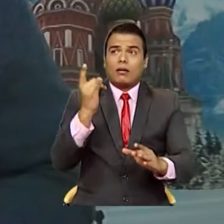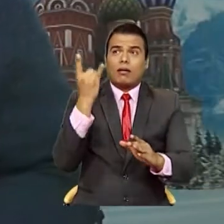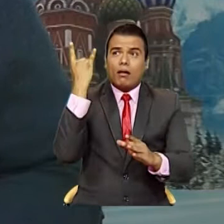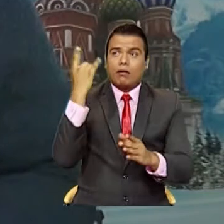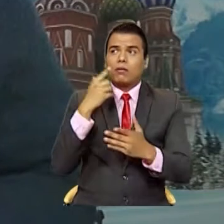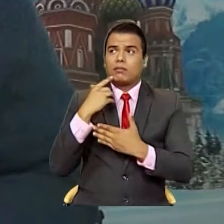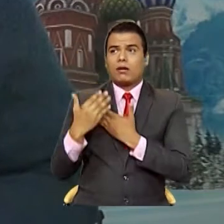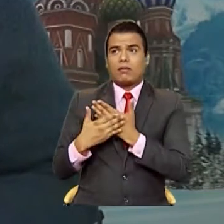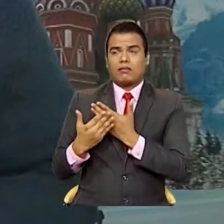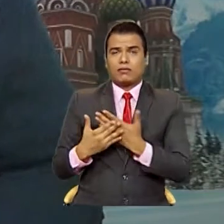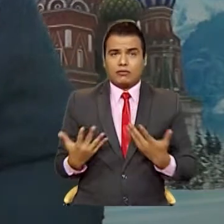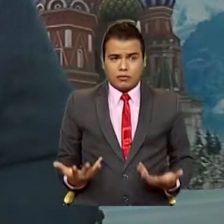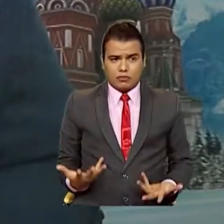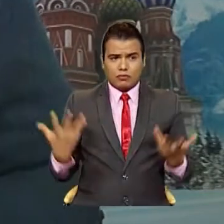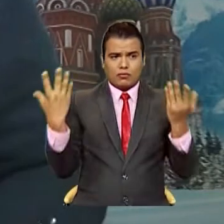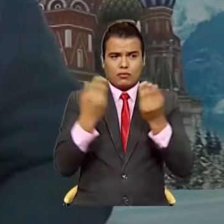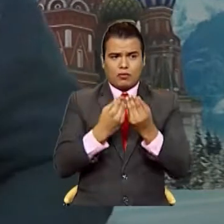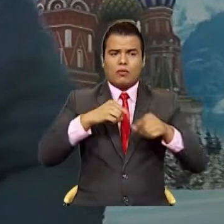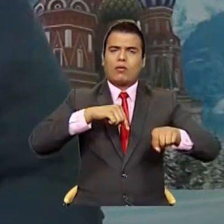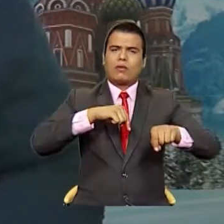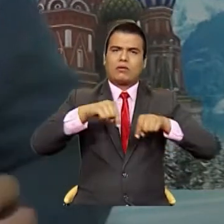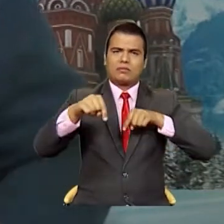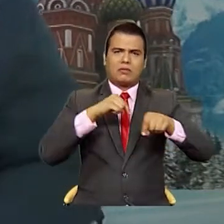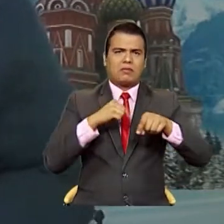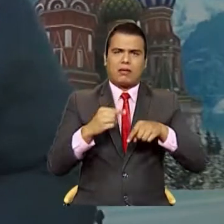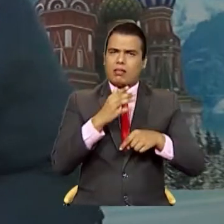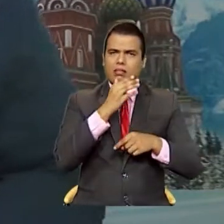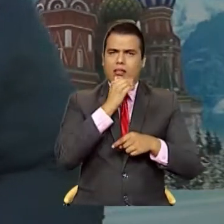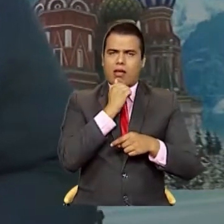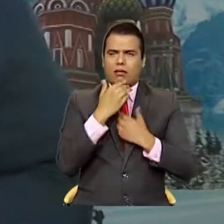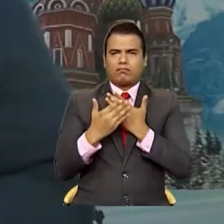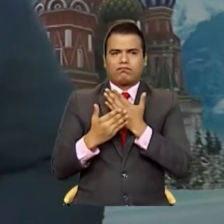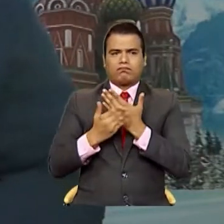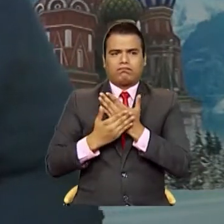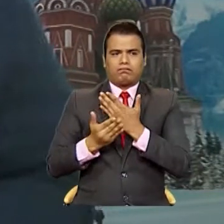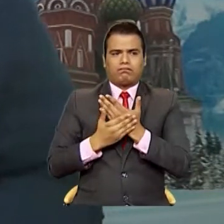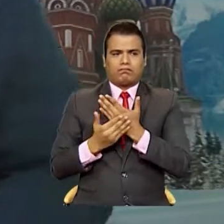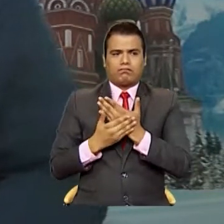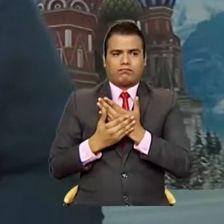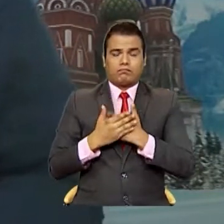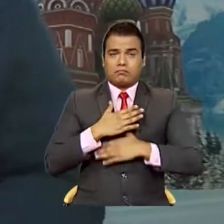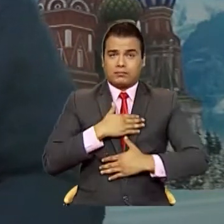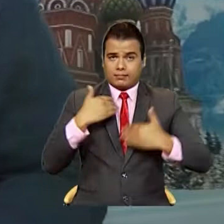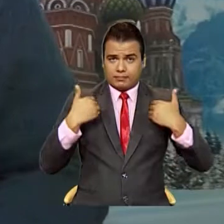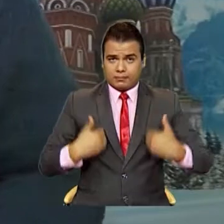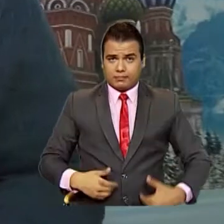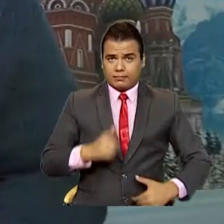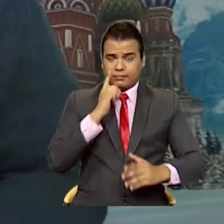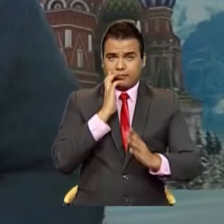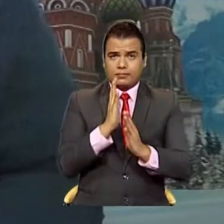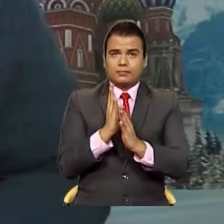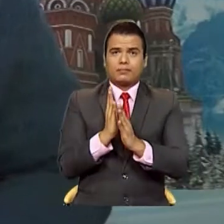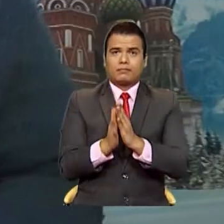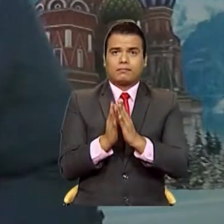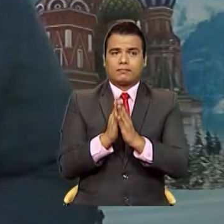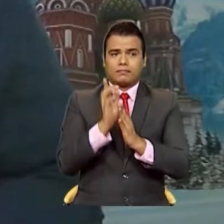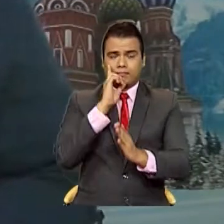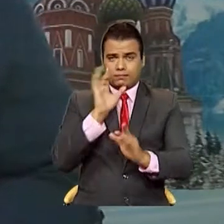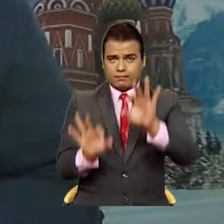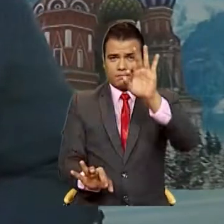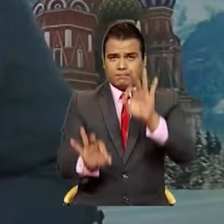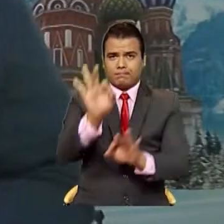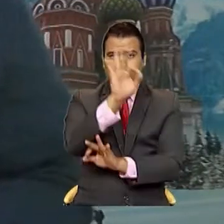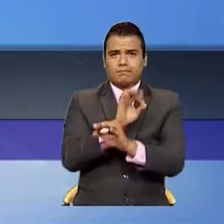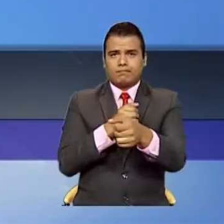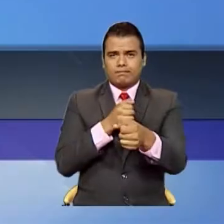hasta ahora las autoridades civiles del departamento, ni tampoco la Policía Nacional. Desde la ciudad de Popayán, con la cámara de Joven